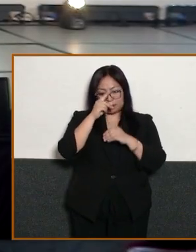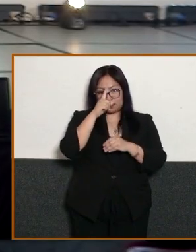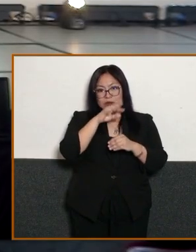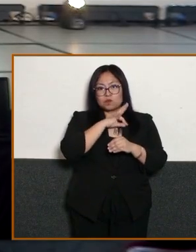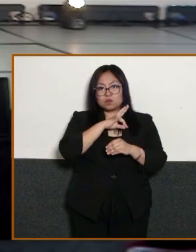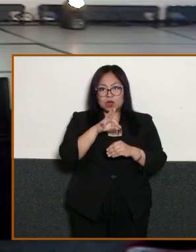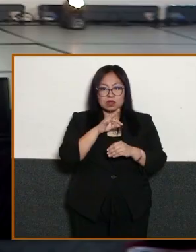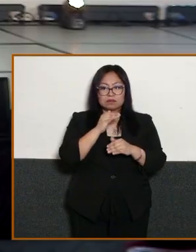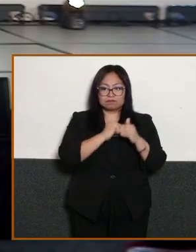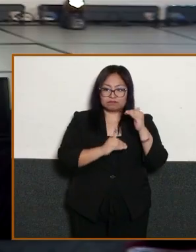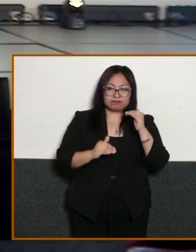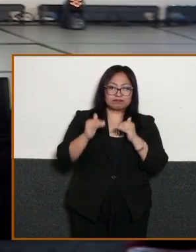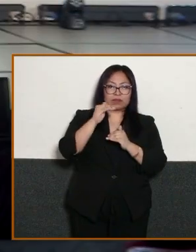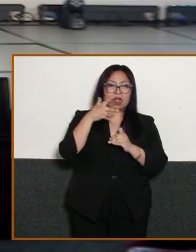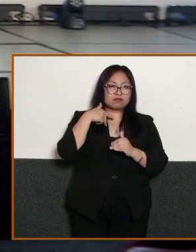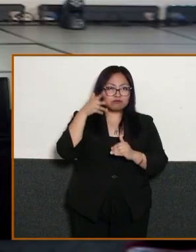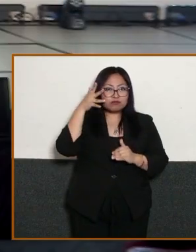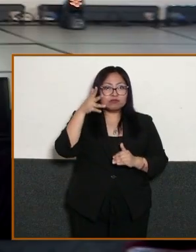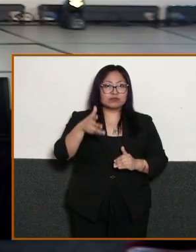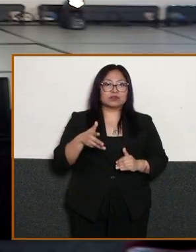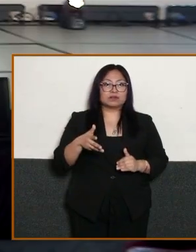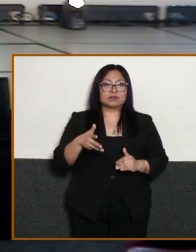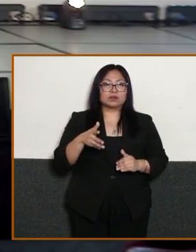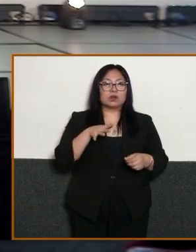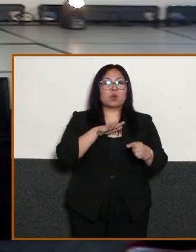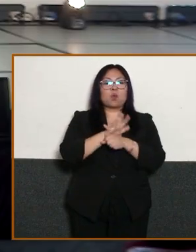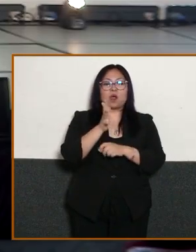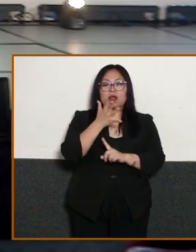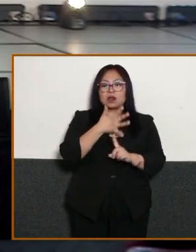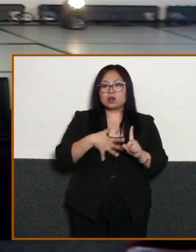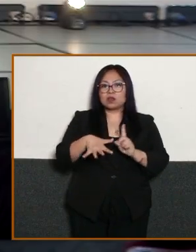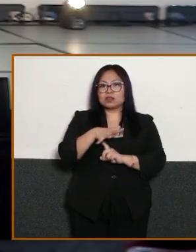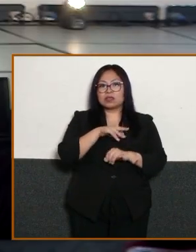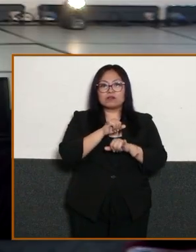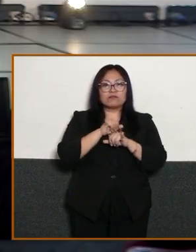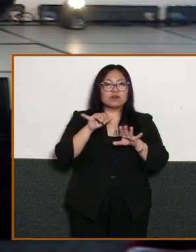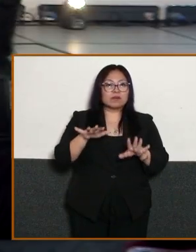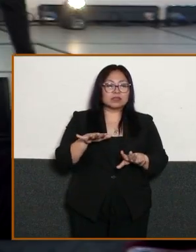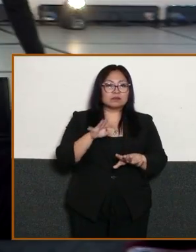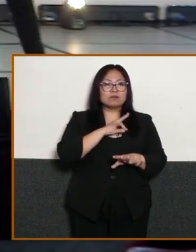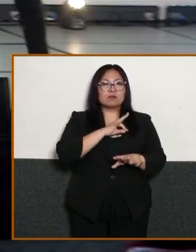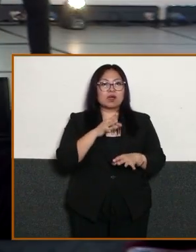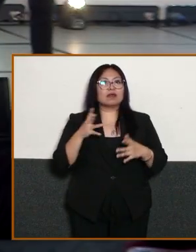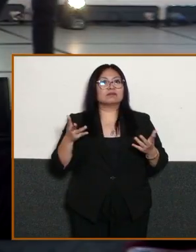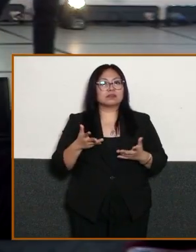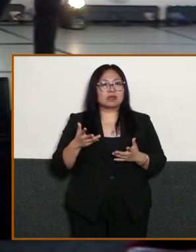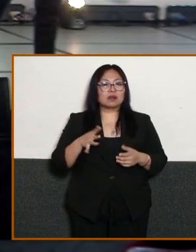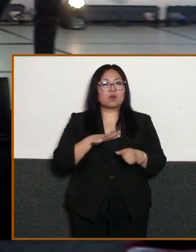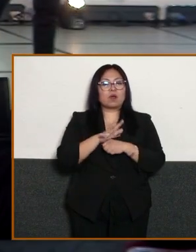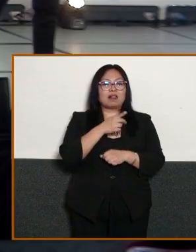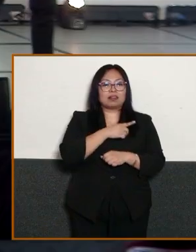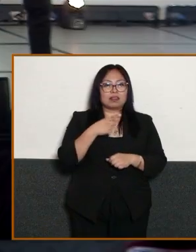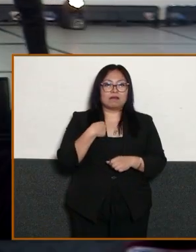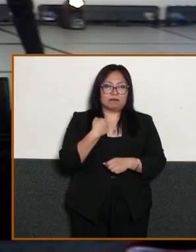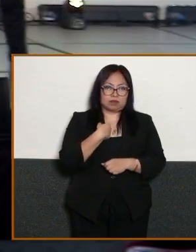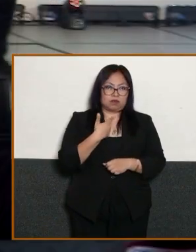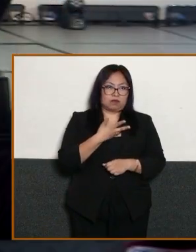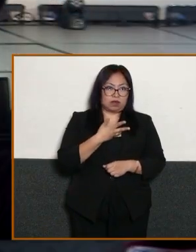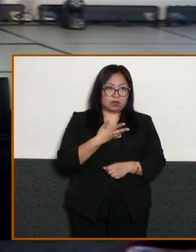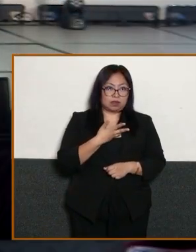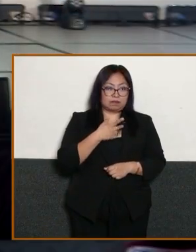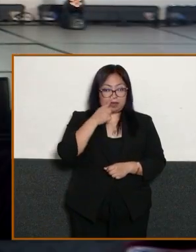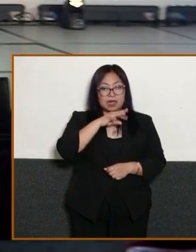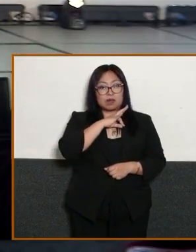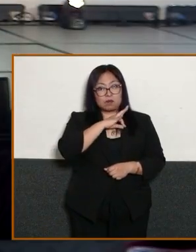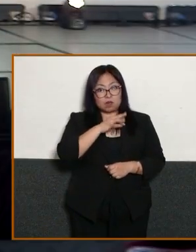y crecer en el futuro? ¿En qué contextos y qué información del contexto tengo que tener para